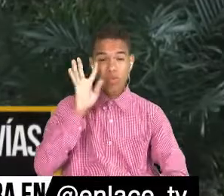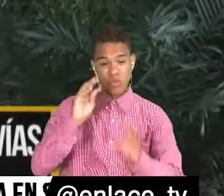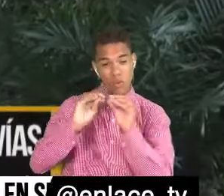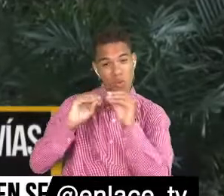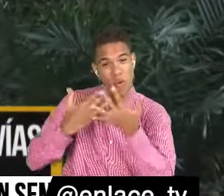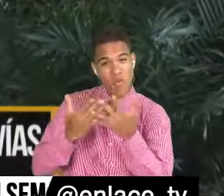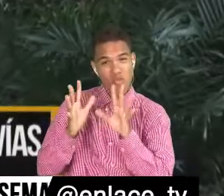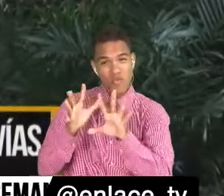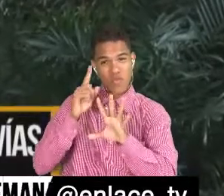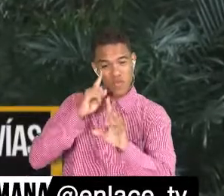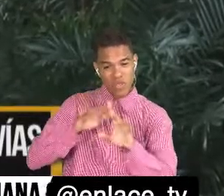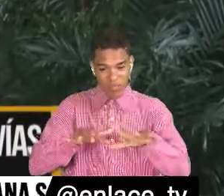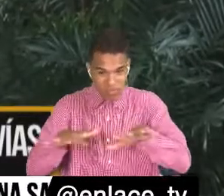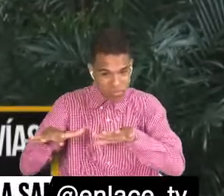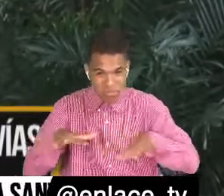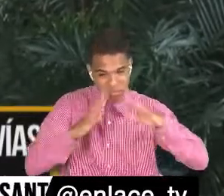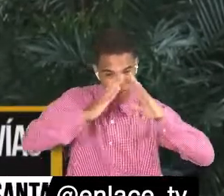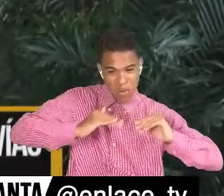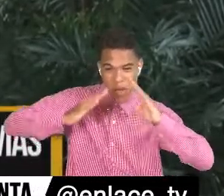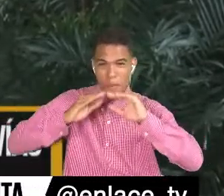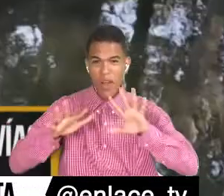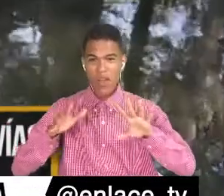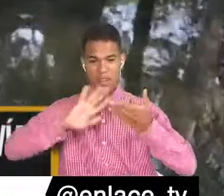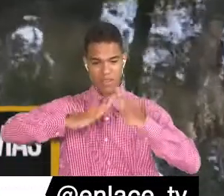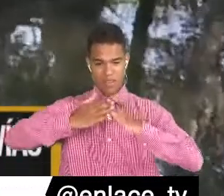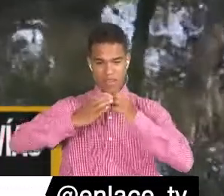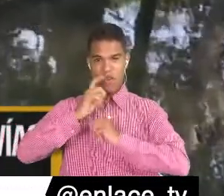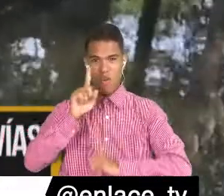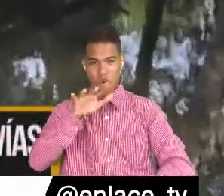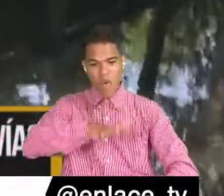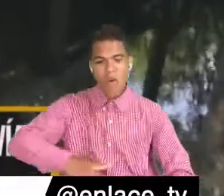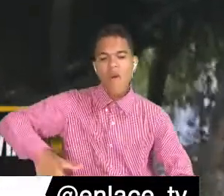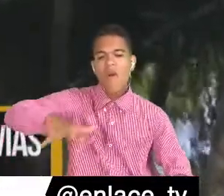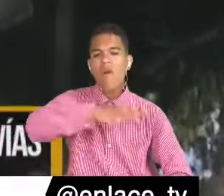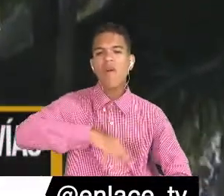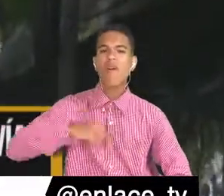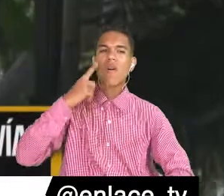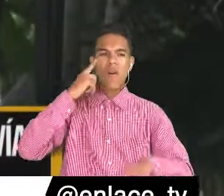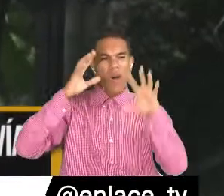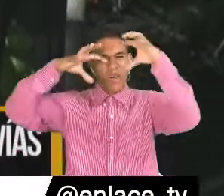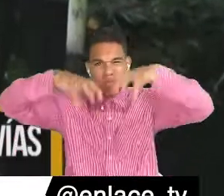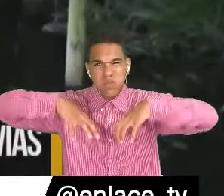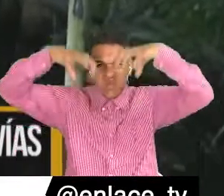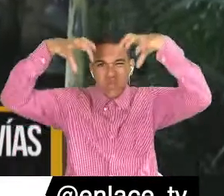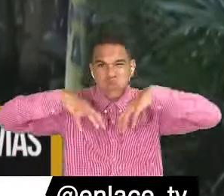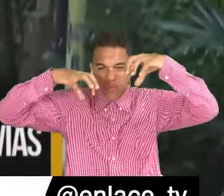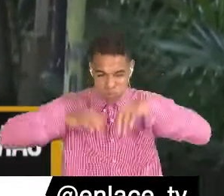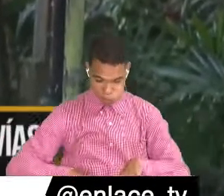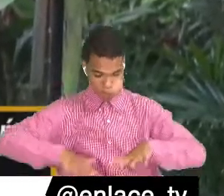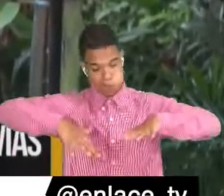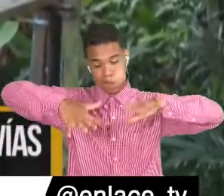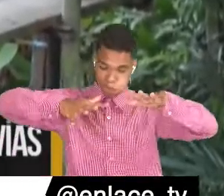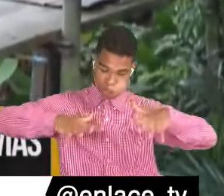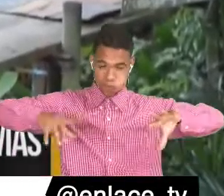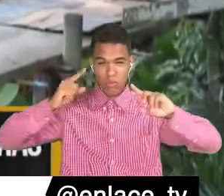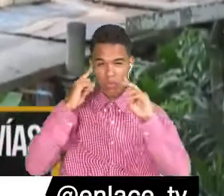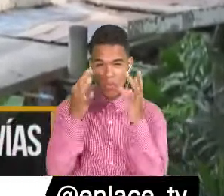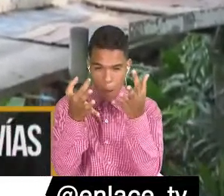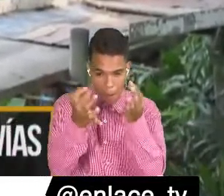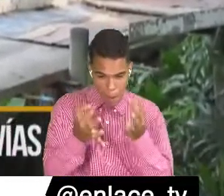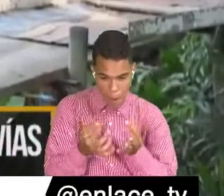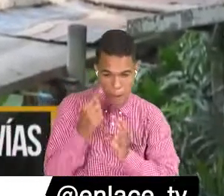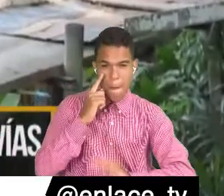de Desastres, realiza en zonas vulnerables y que en temporada invernal presentan problemas de inundación, censos para cuantificar los habitantes